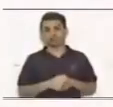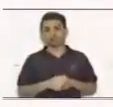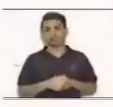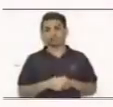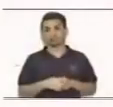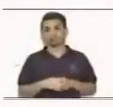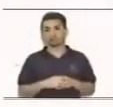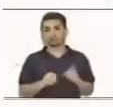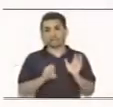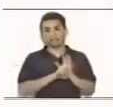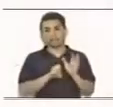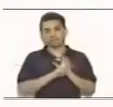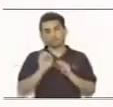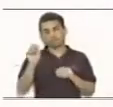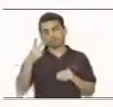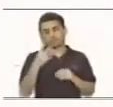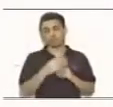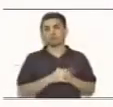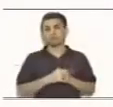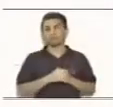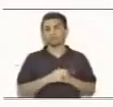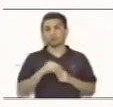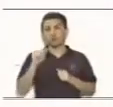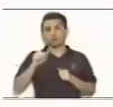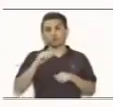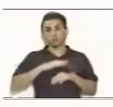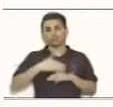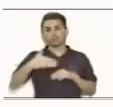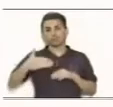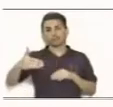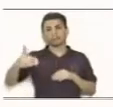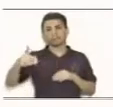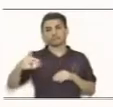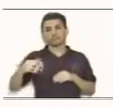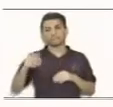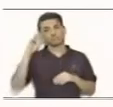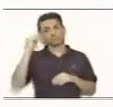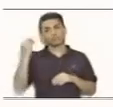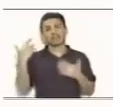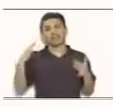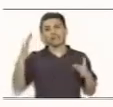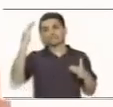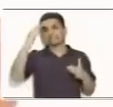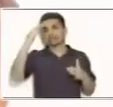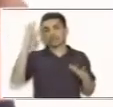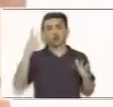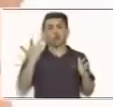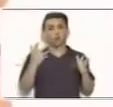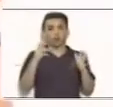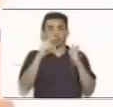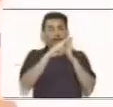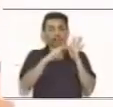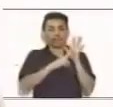2. ¿Se dan cuenta que hoy vamos más rápido porque ya sabemos las reglas del juego?